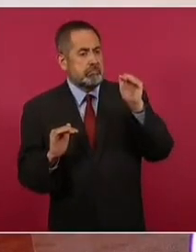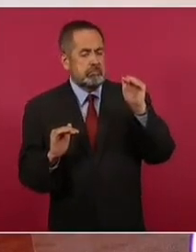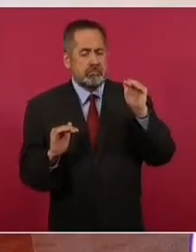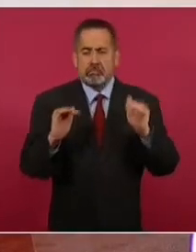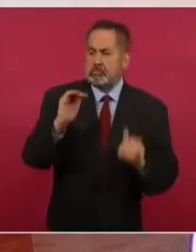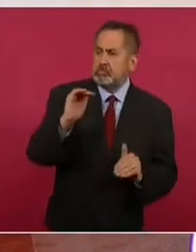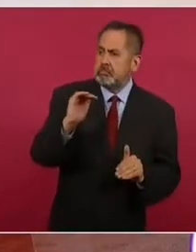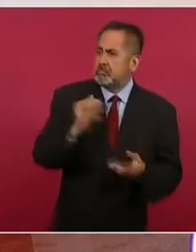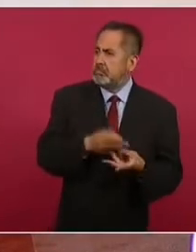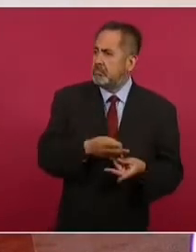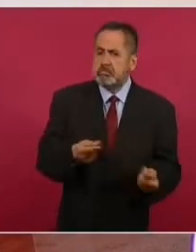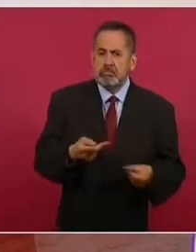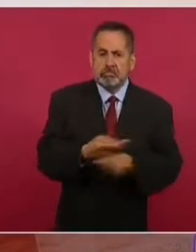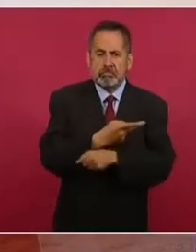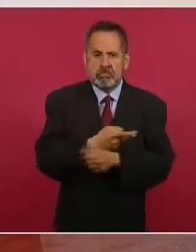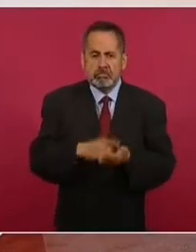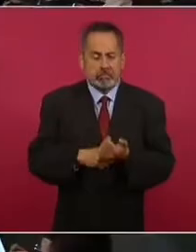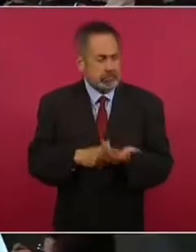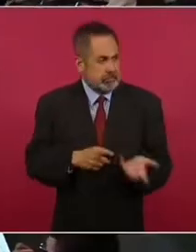Se desapareció.